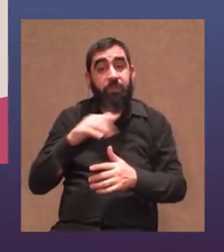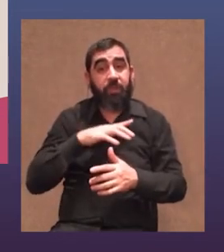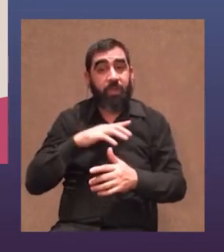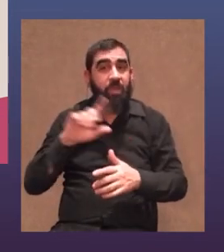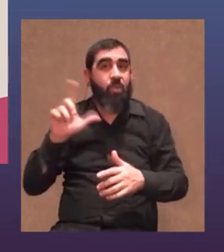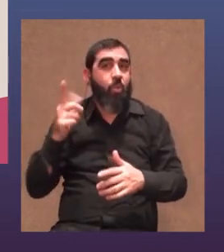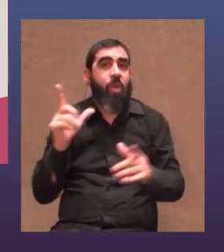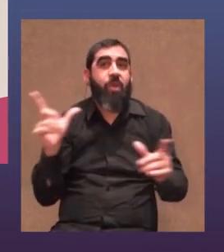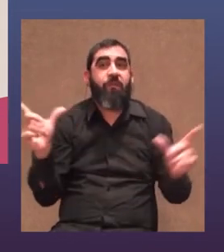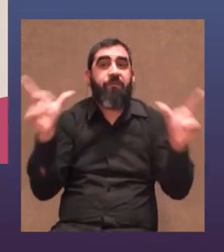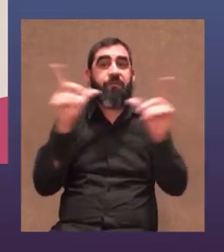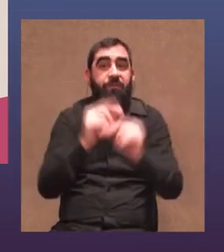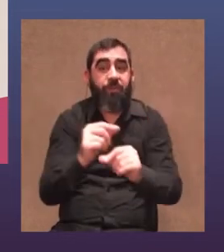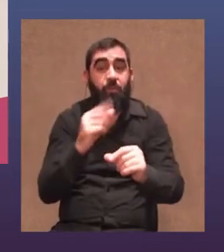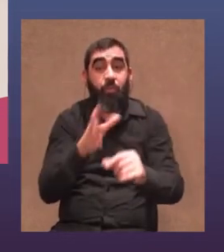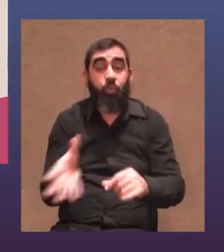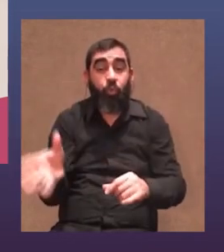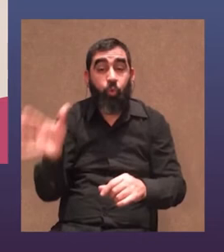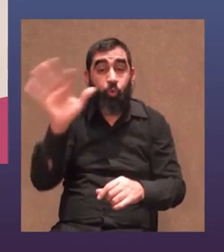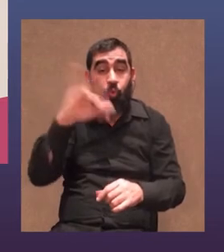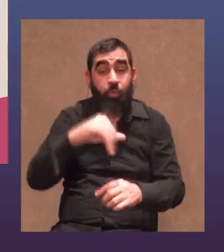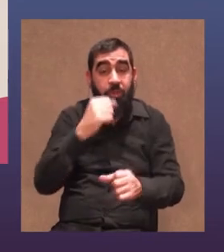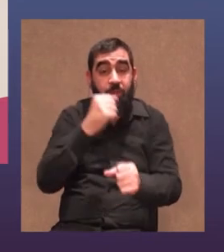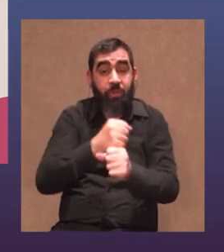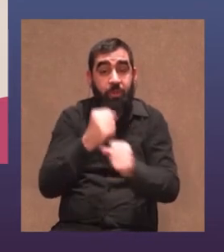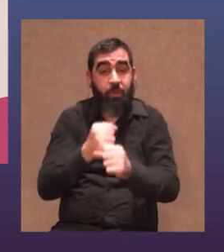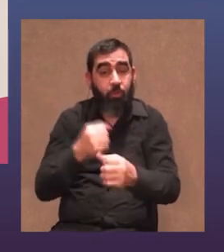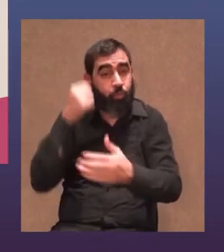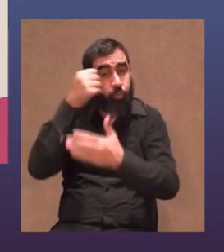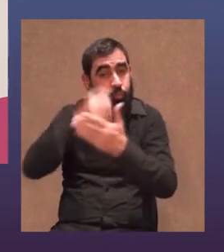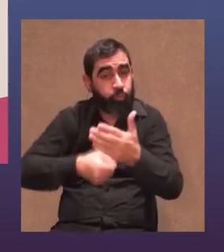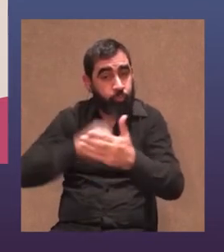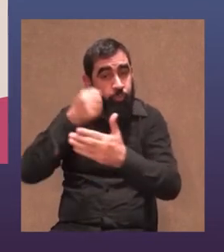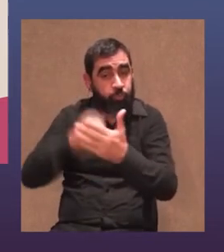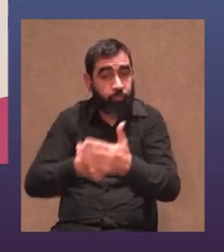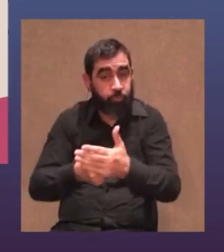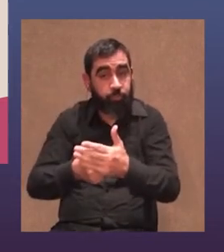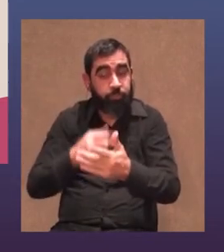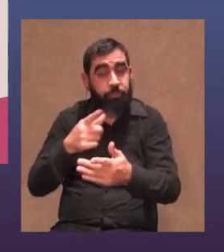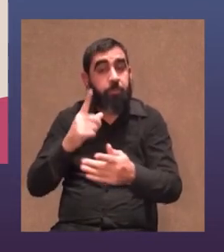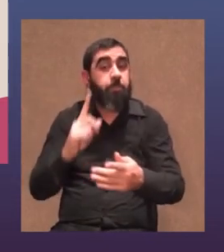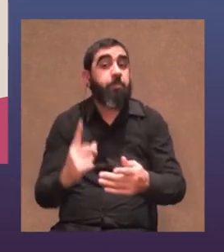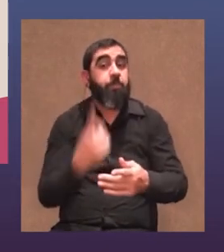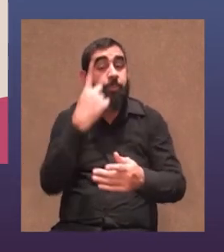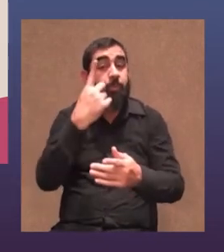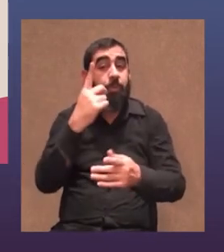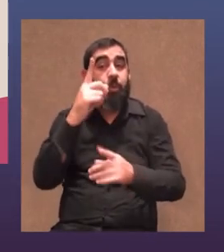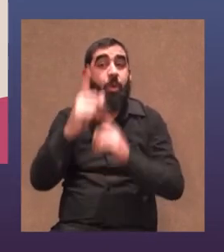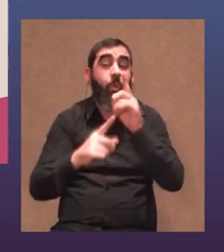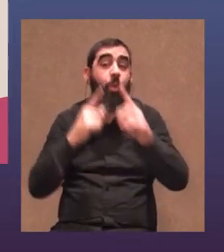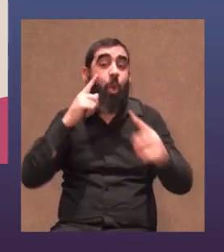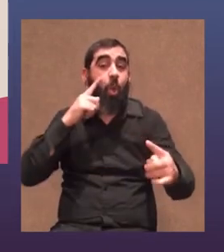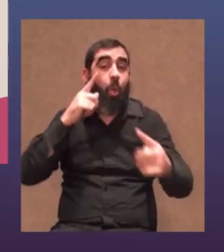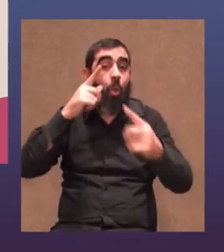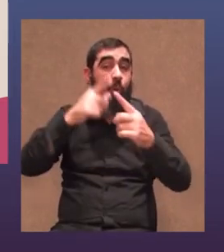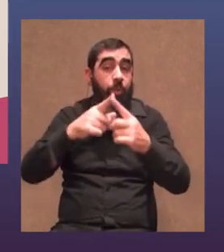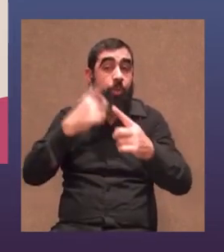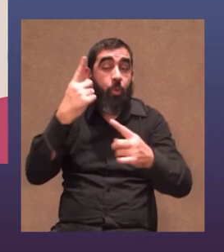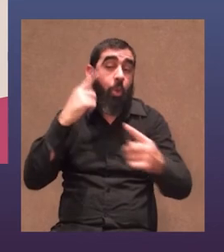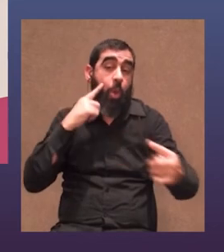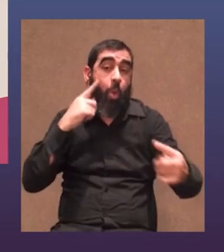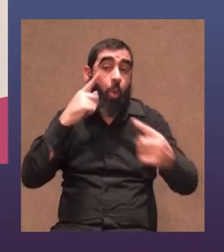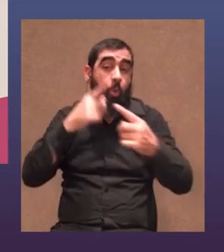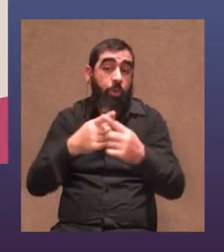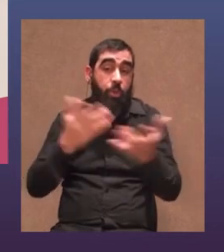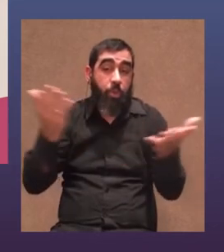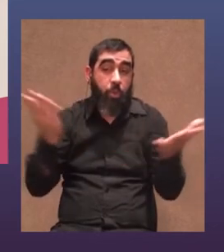fin, porque, o sea, todos los días trabajamos muy duro, en un principio con ciertas metas, ¿no? O sea, una de las metas que